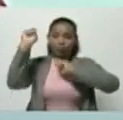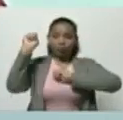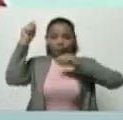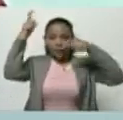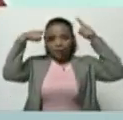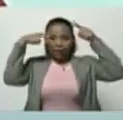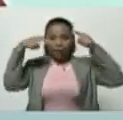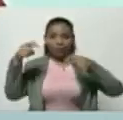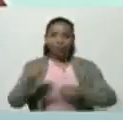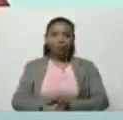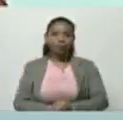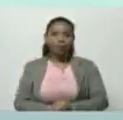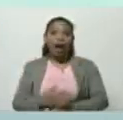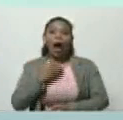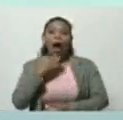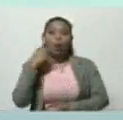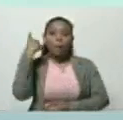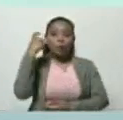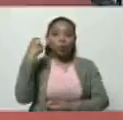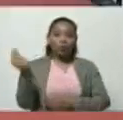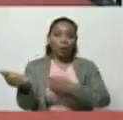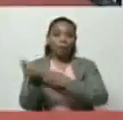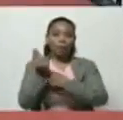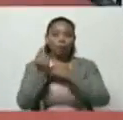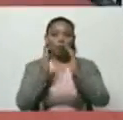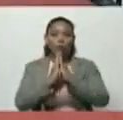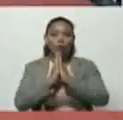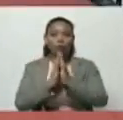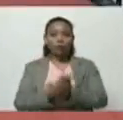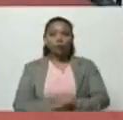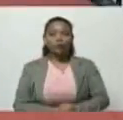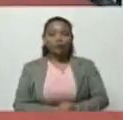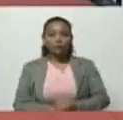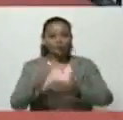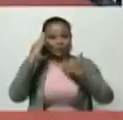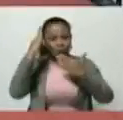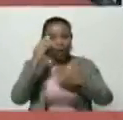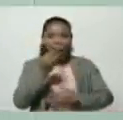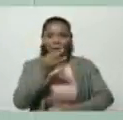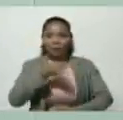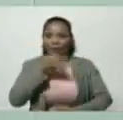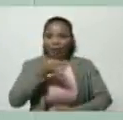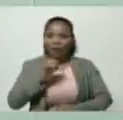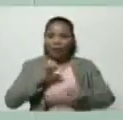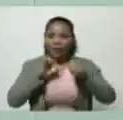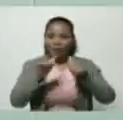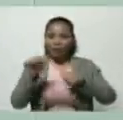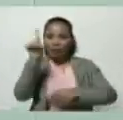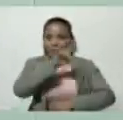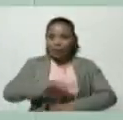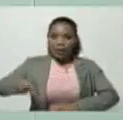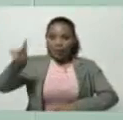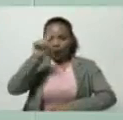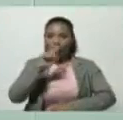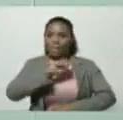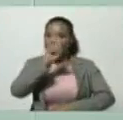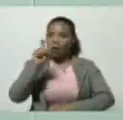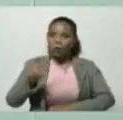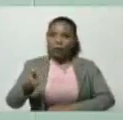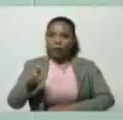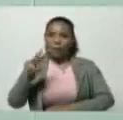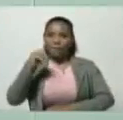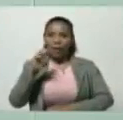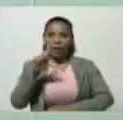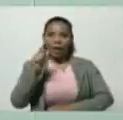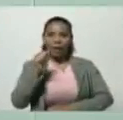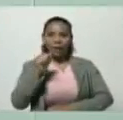Chávez. Si hay alguna pregunta, por favor. Hola, muy buenas tardes. Iniciamos el ciclo de preguntas con Melanie